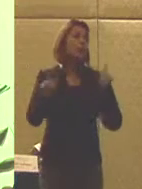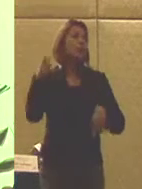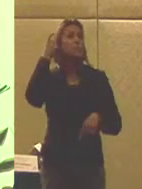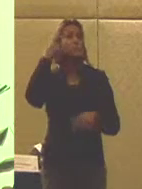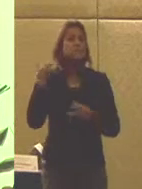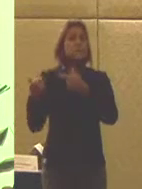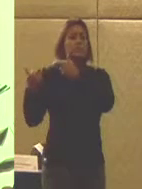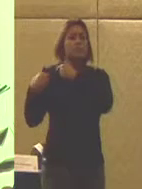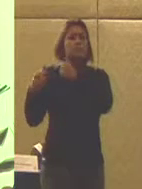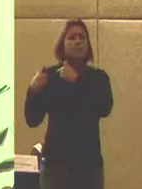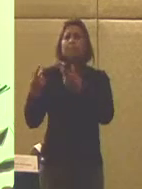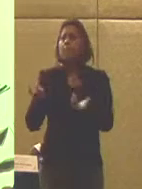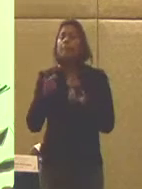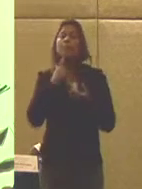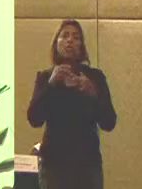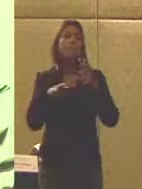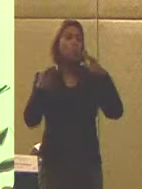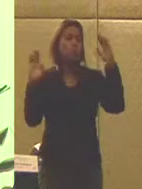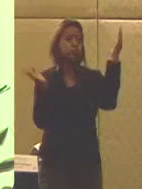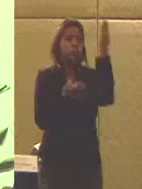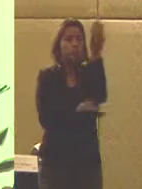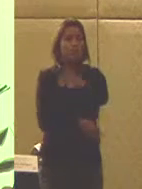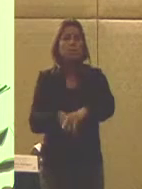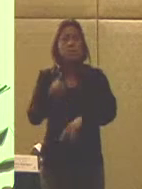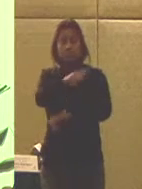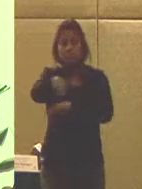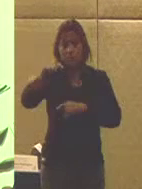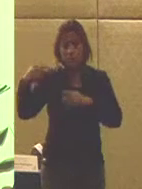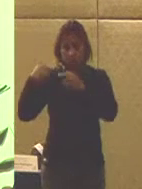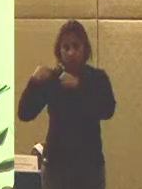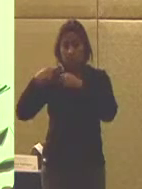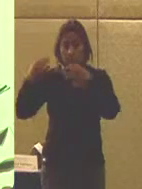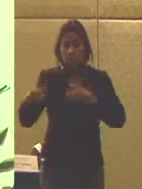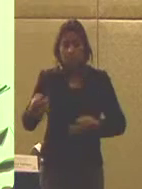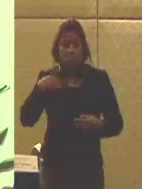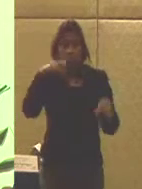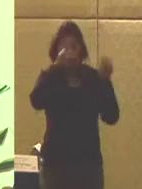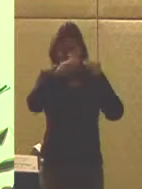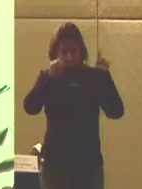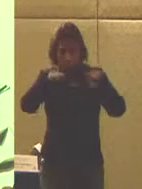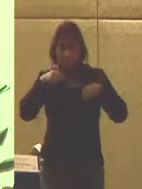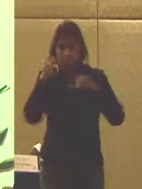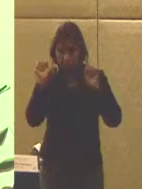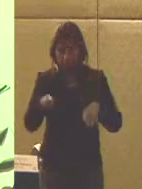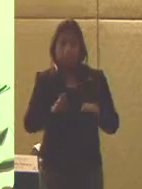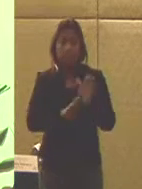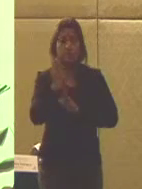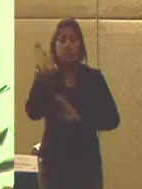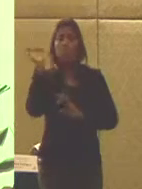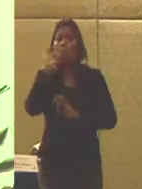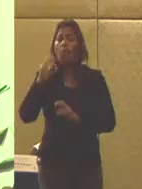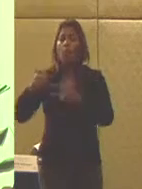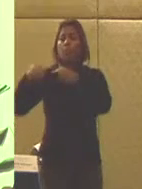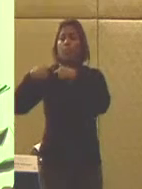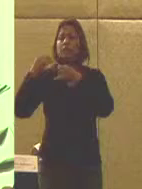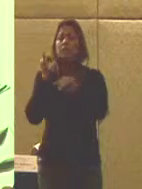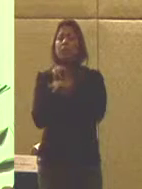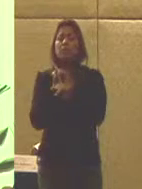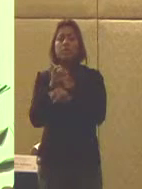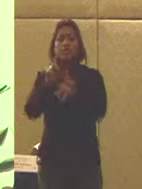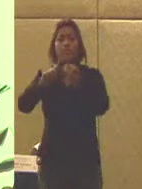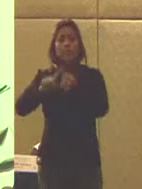la reconstrucción, ya sea que asumen las tareas regulares del desarrollo o ya sea que las instituciones de gestión de